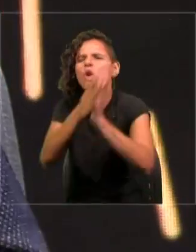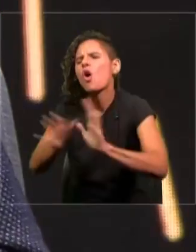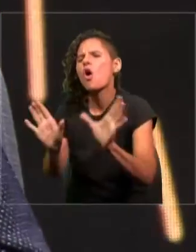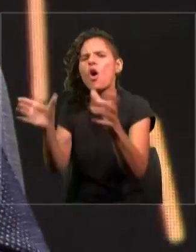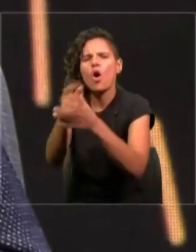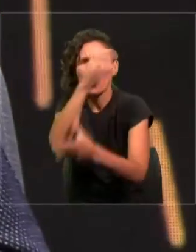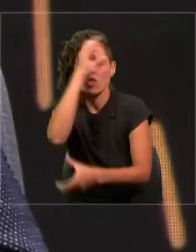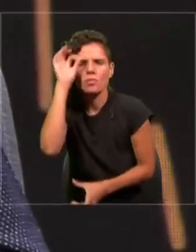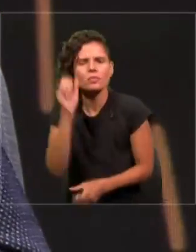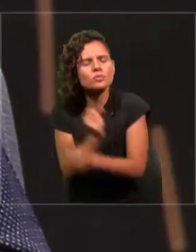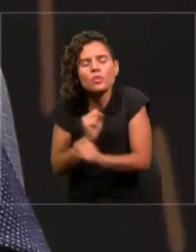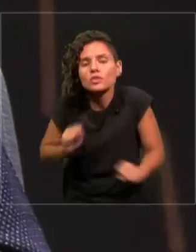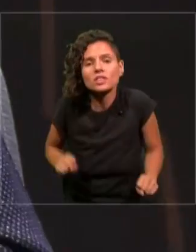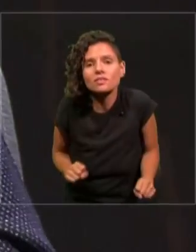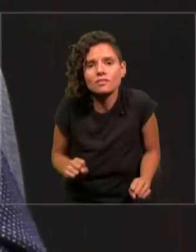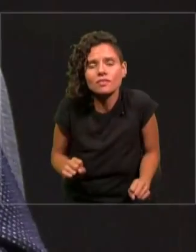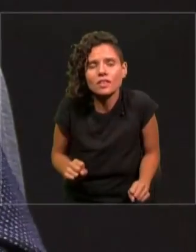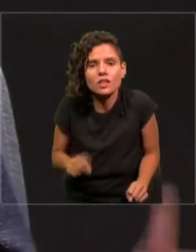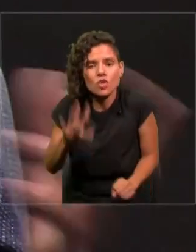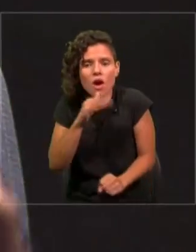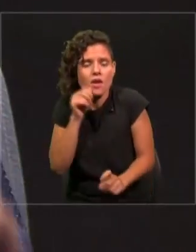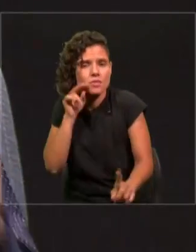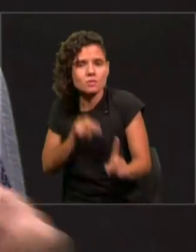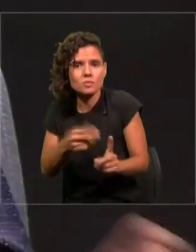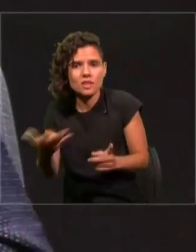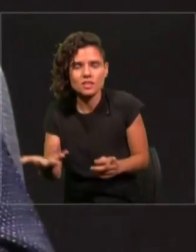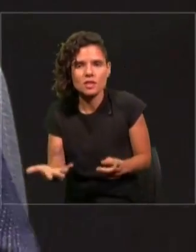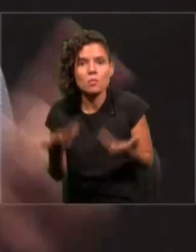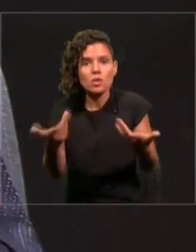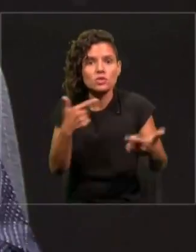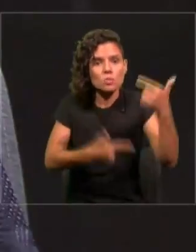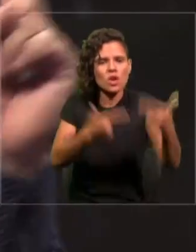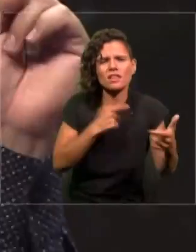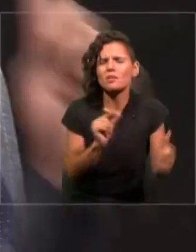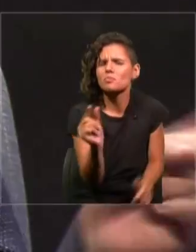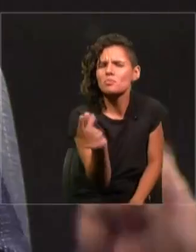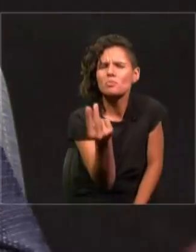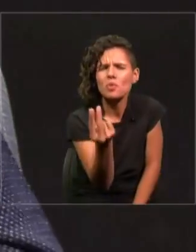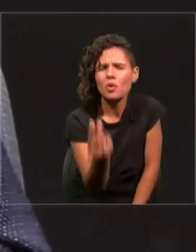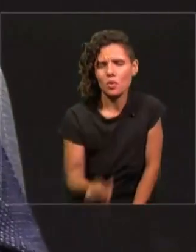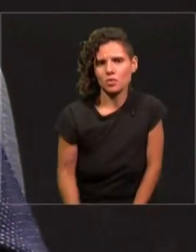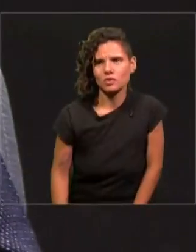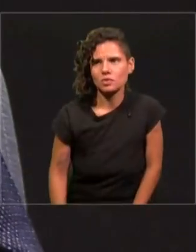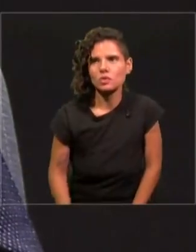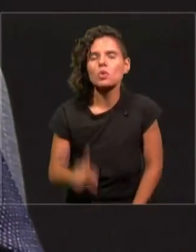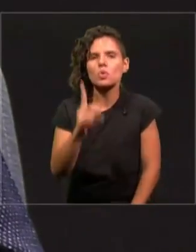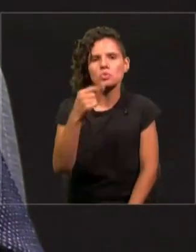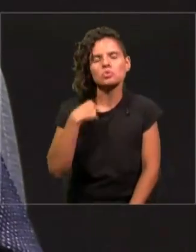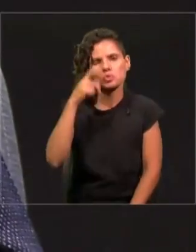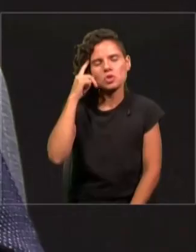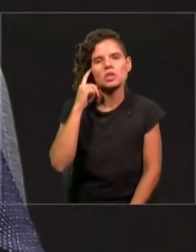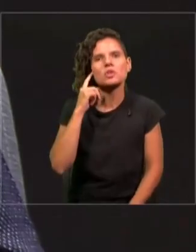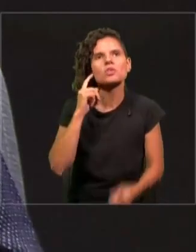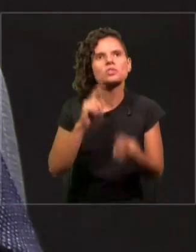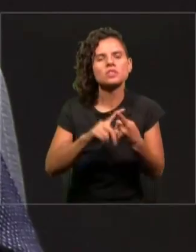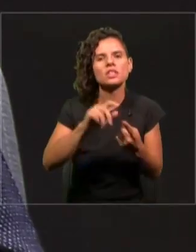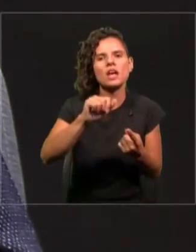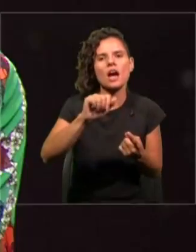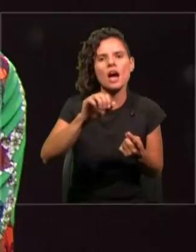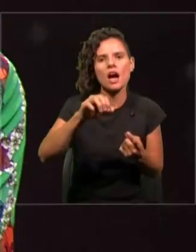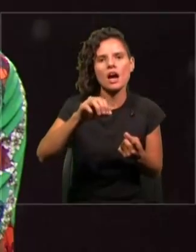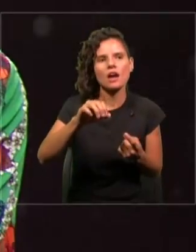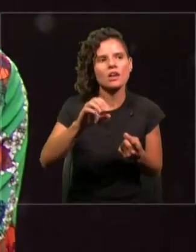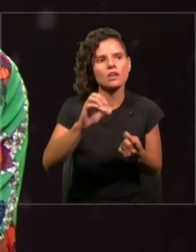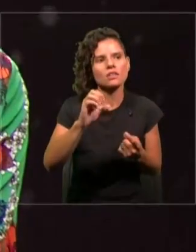nación de nuestro, con su conjunto. Y es por eso que habían pocos políticos. Yo creo que uno va a ser Ambrosio Higgins, que se va a percatar en